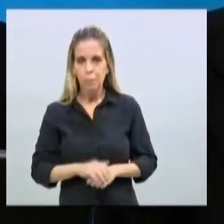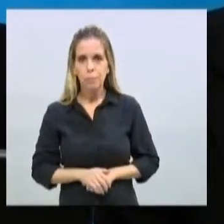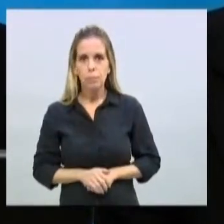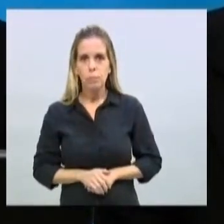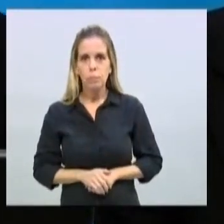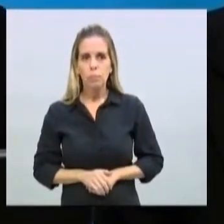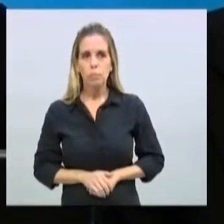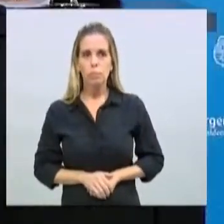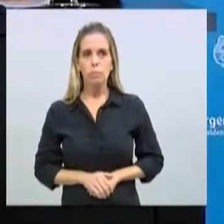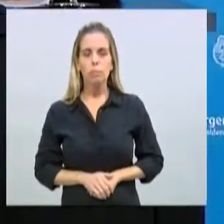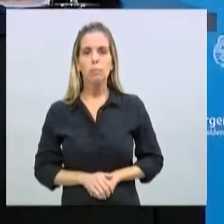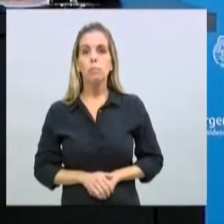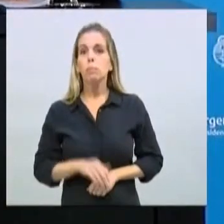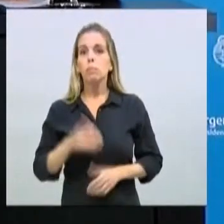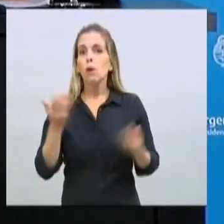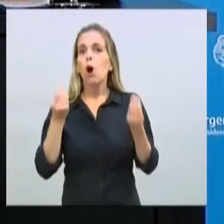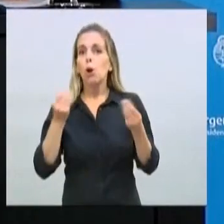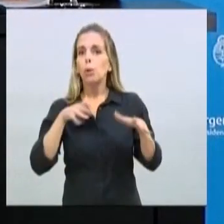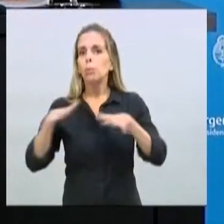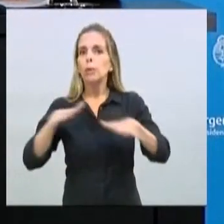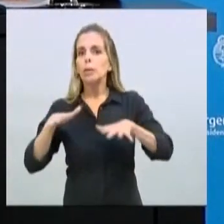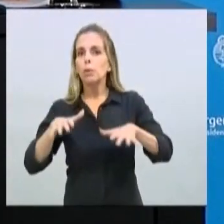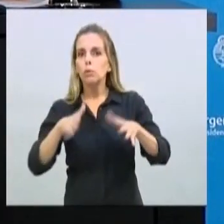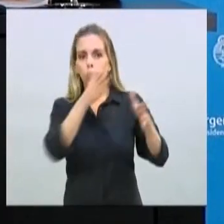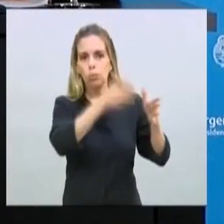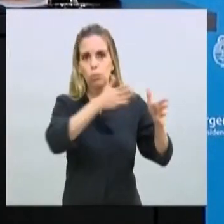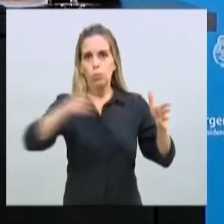¿Dónde estamos parados?